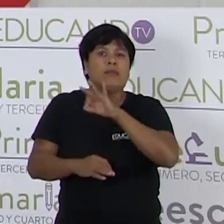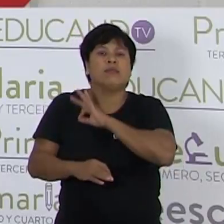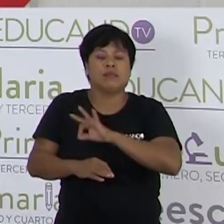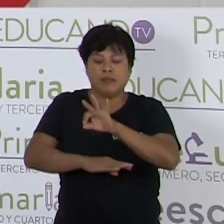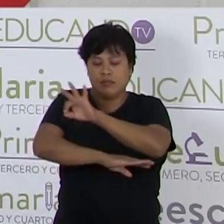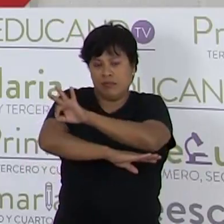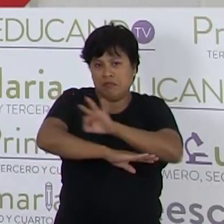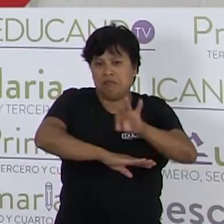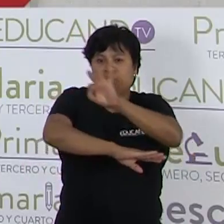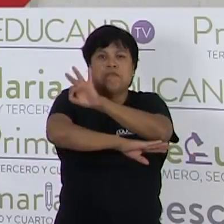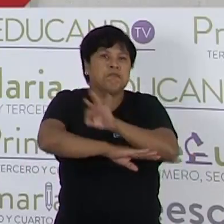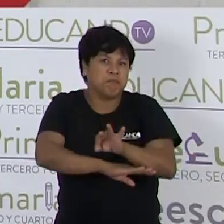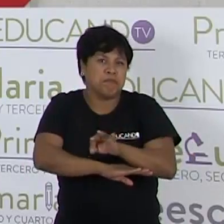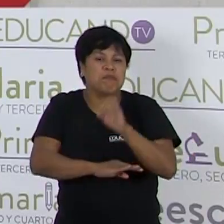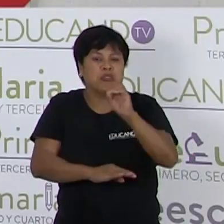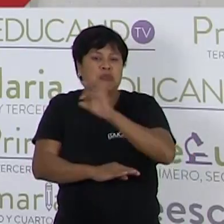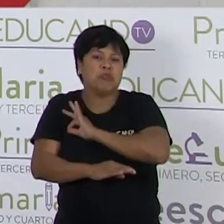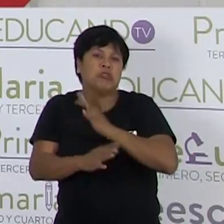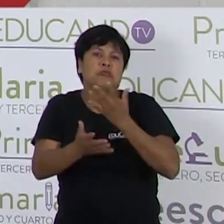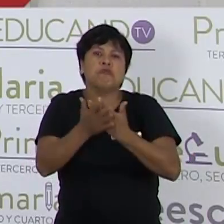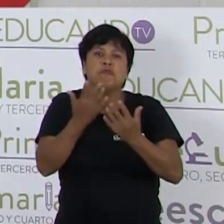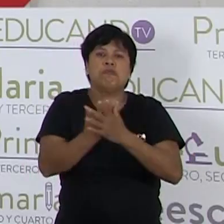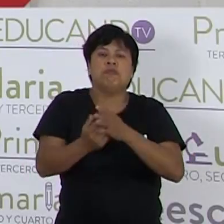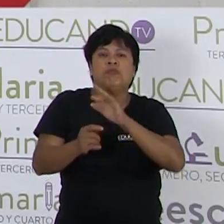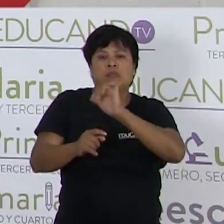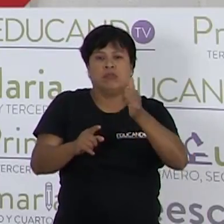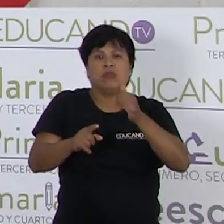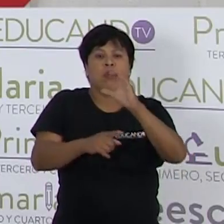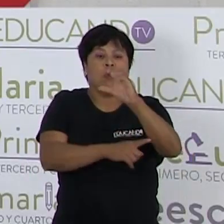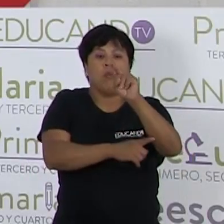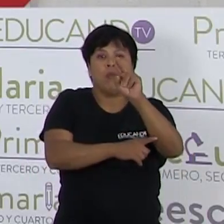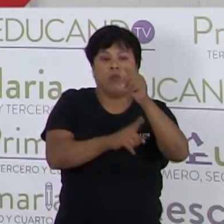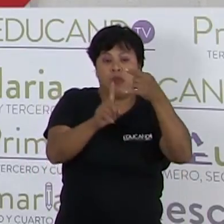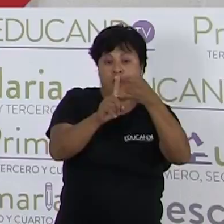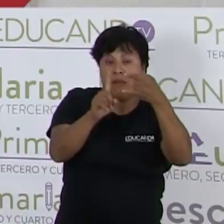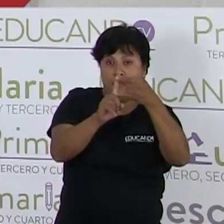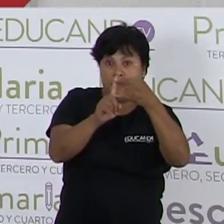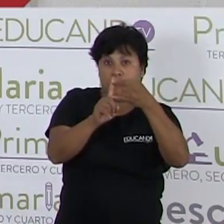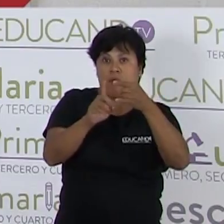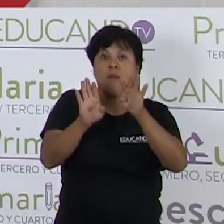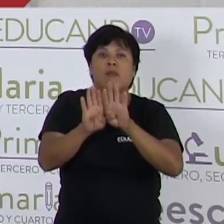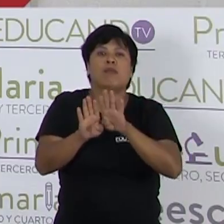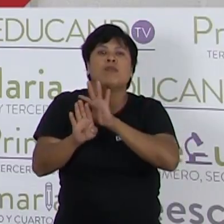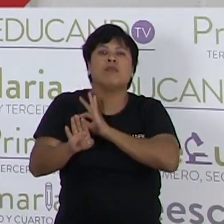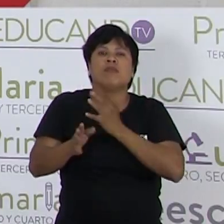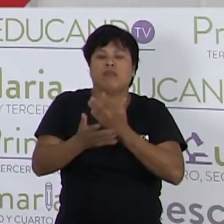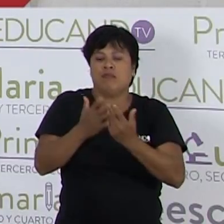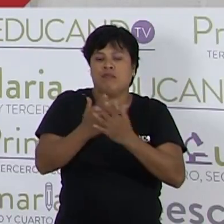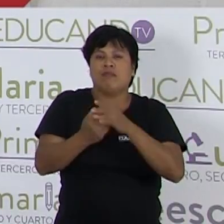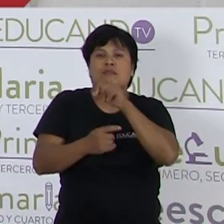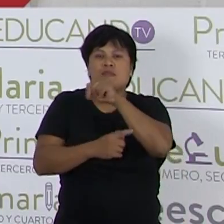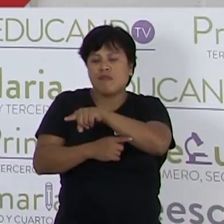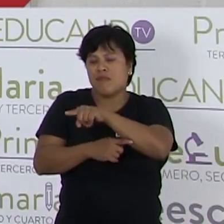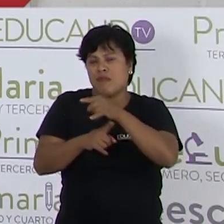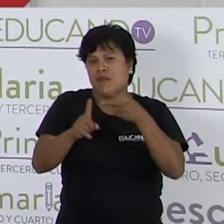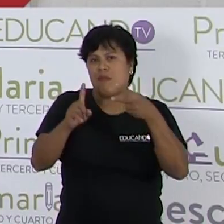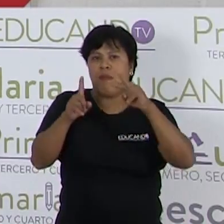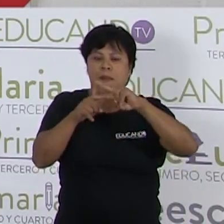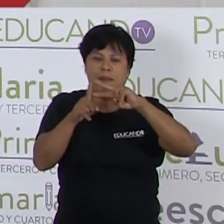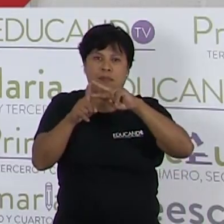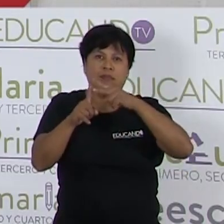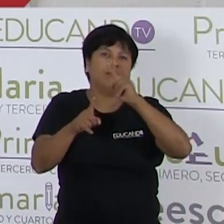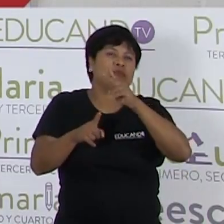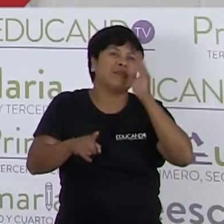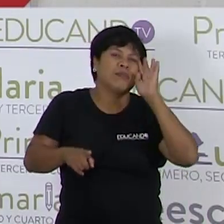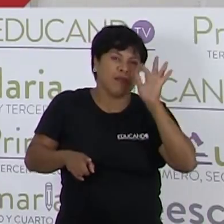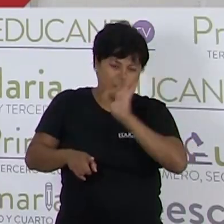trazar o formar cuadriláteros a través de los triángulos. Pero, ¿qué te parece si